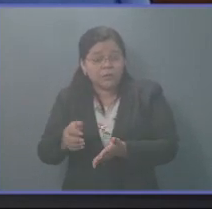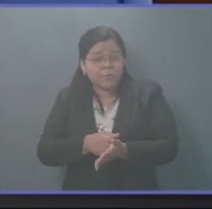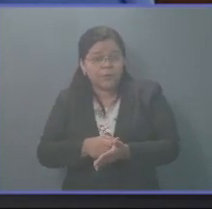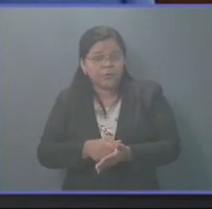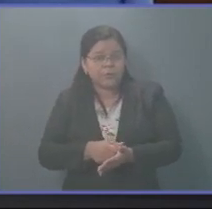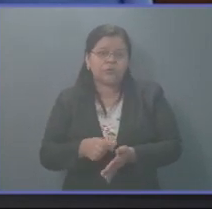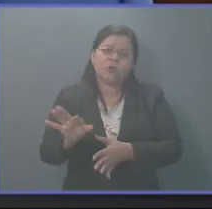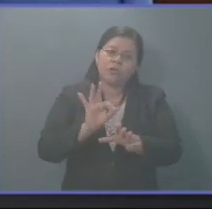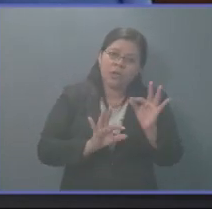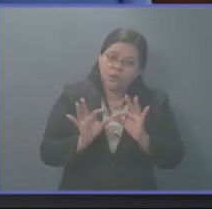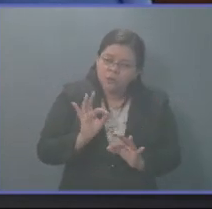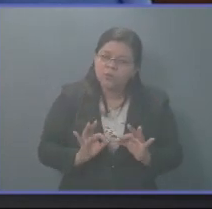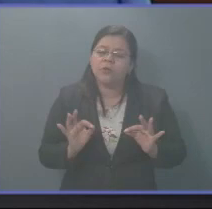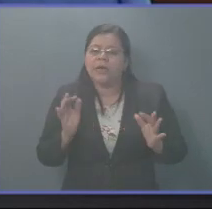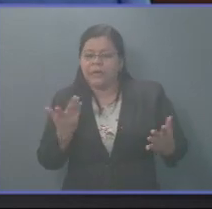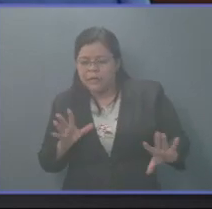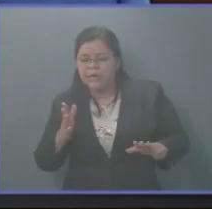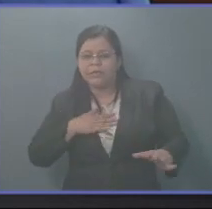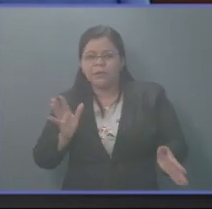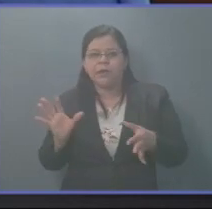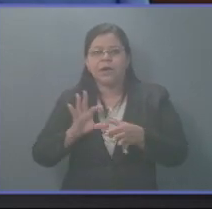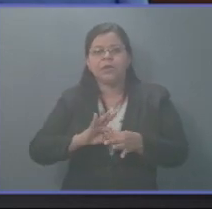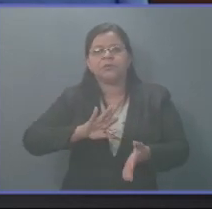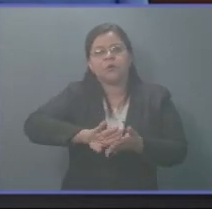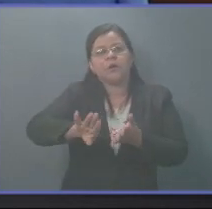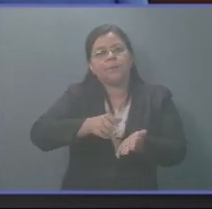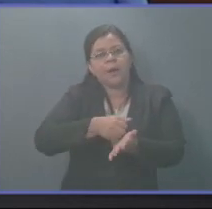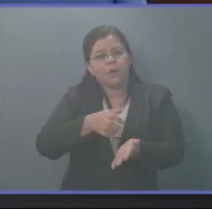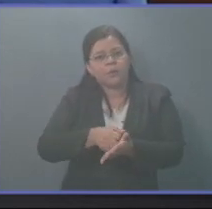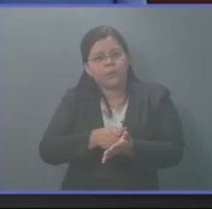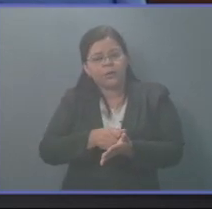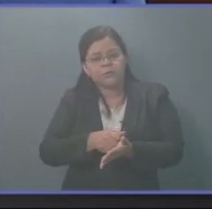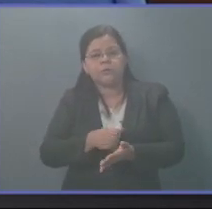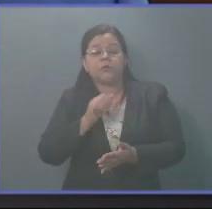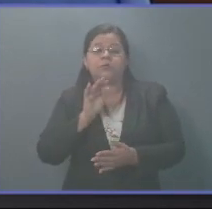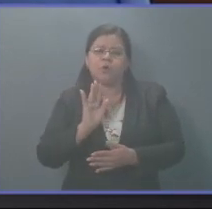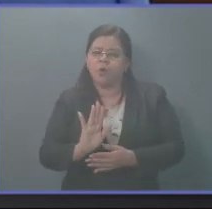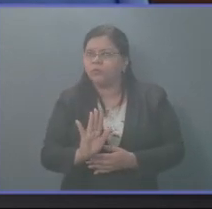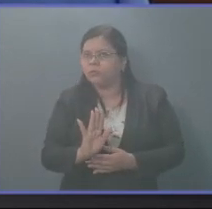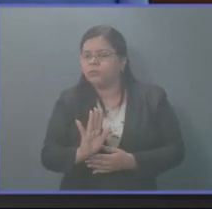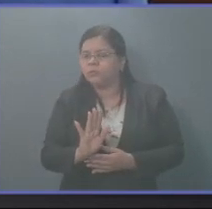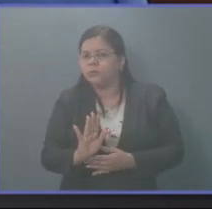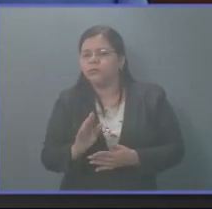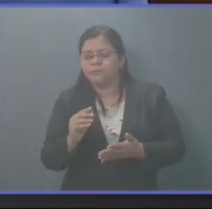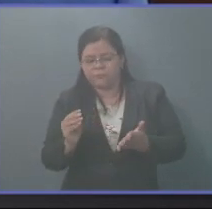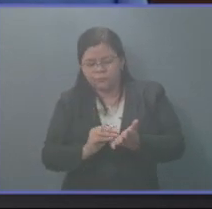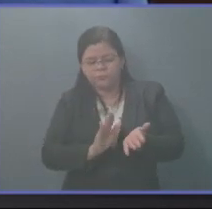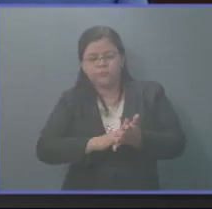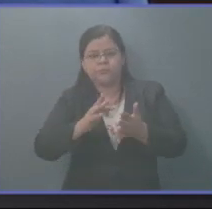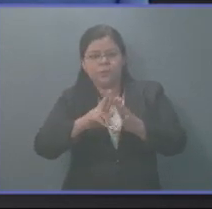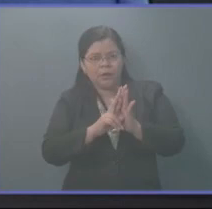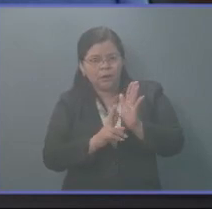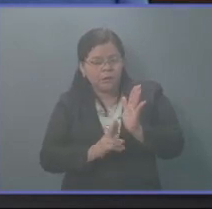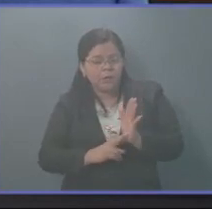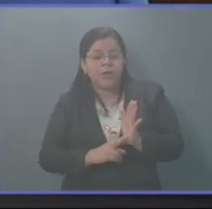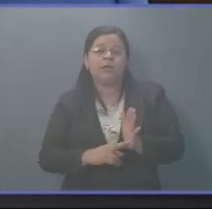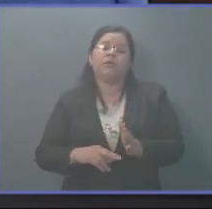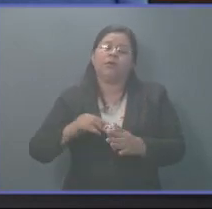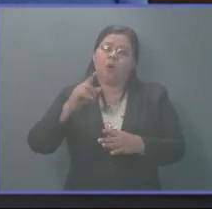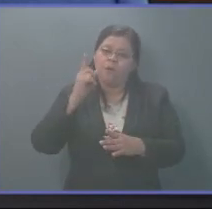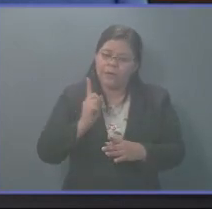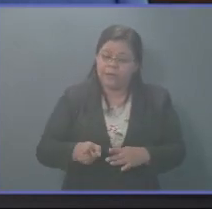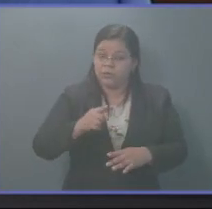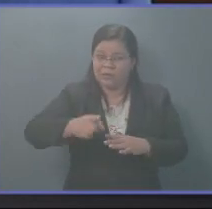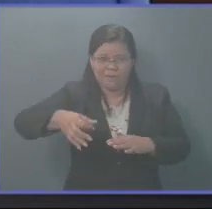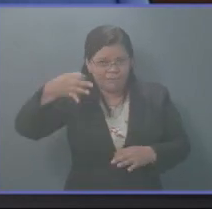pecuniario relacionadas con el pago de los tributos municipales y sus accesorios cuando corresponda. Las obligaciones tributarias formales son